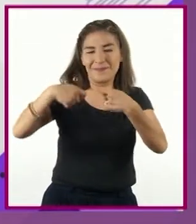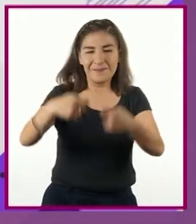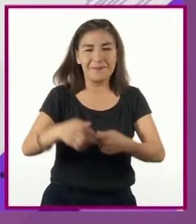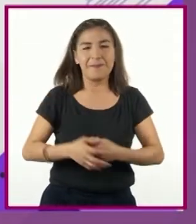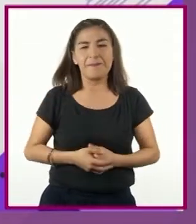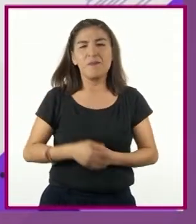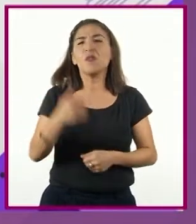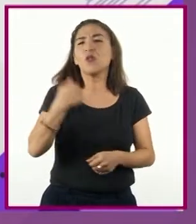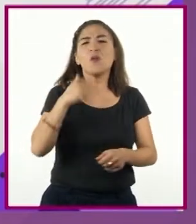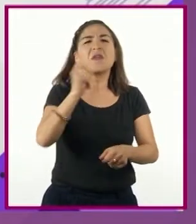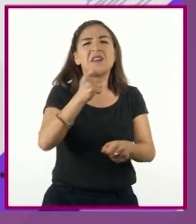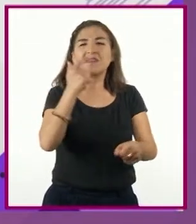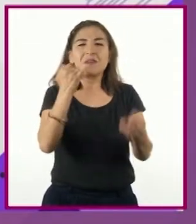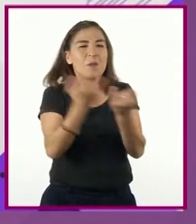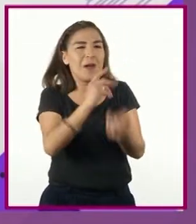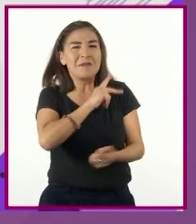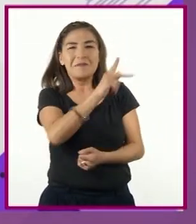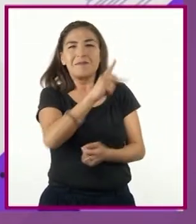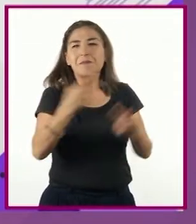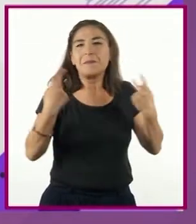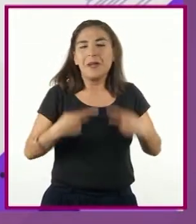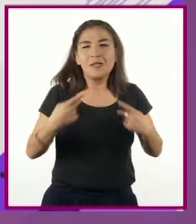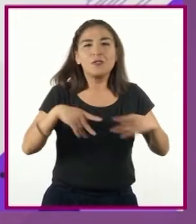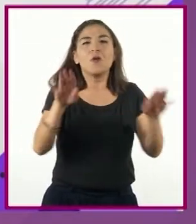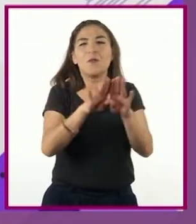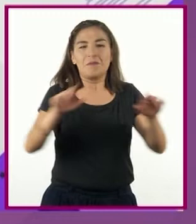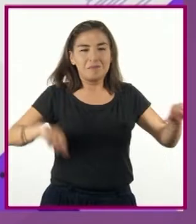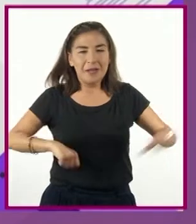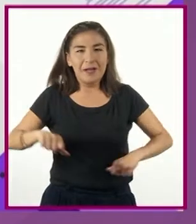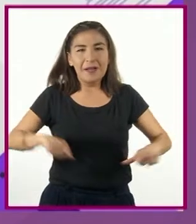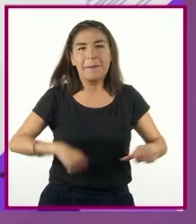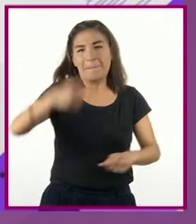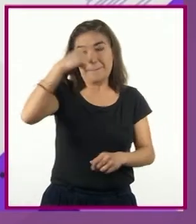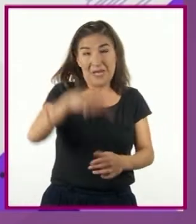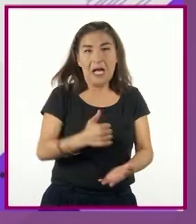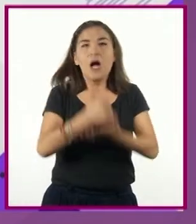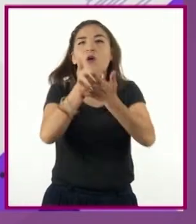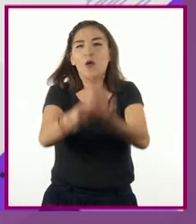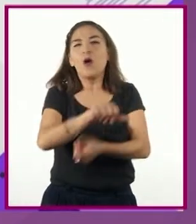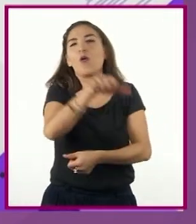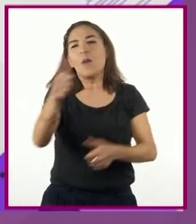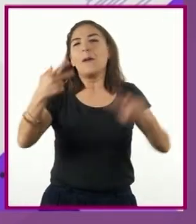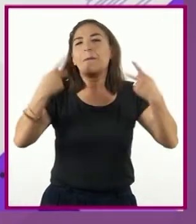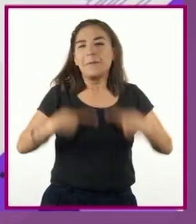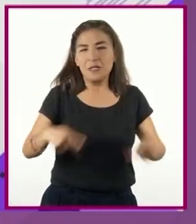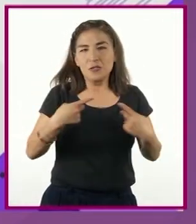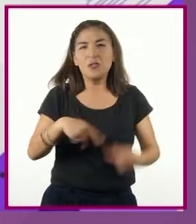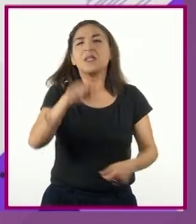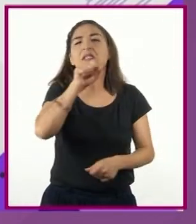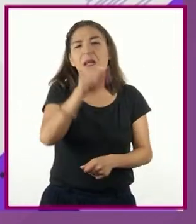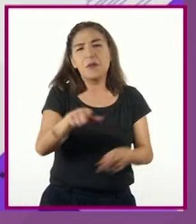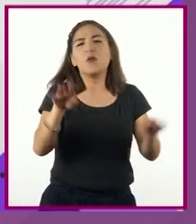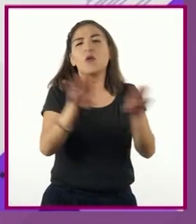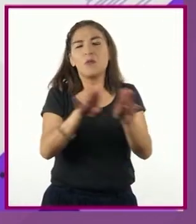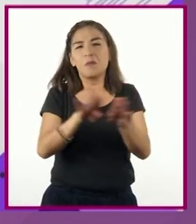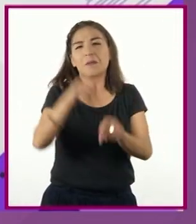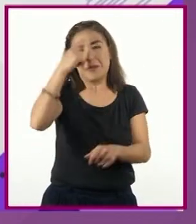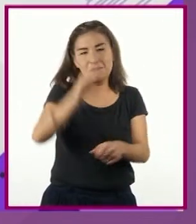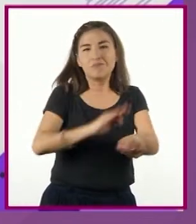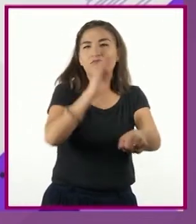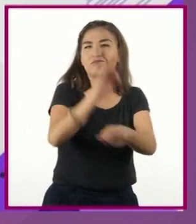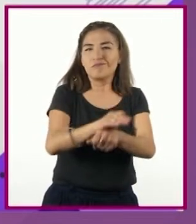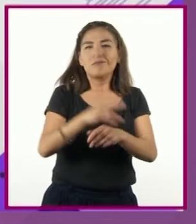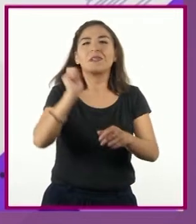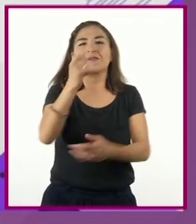Me identifico mucho con las personas que realizan acciones para ayudar a otras personas y con las que protegen el medio ambiente.